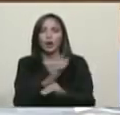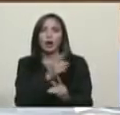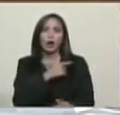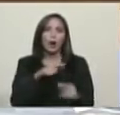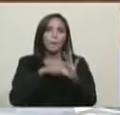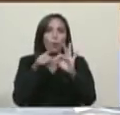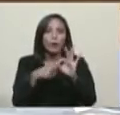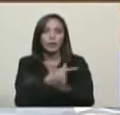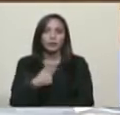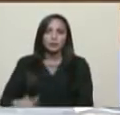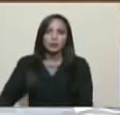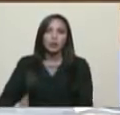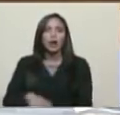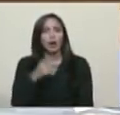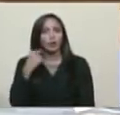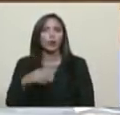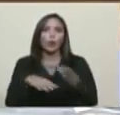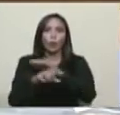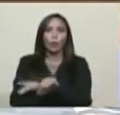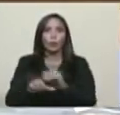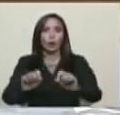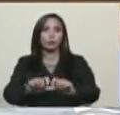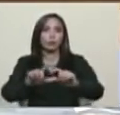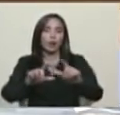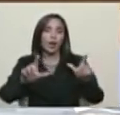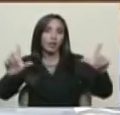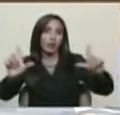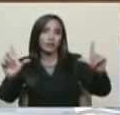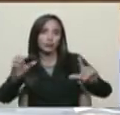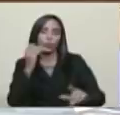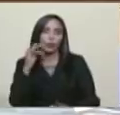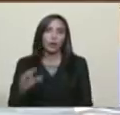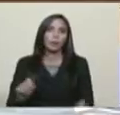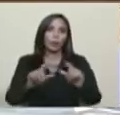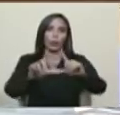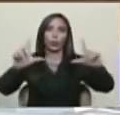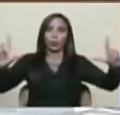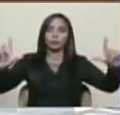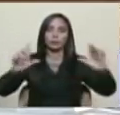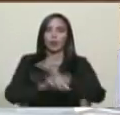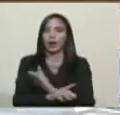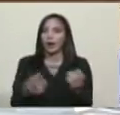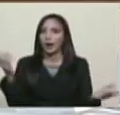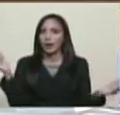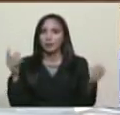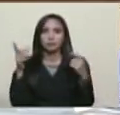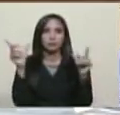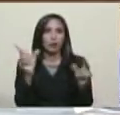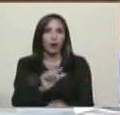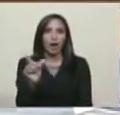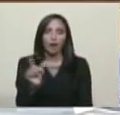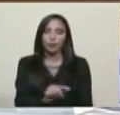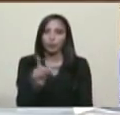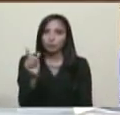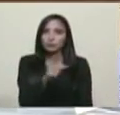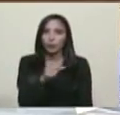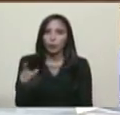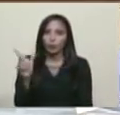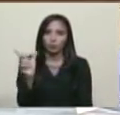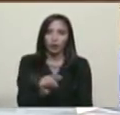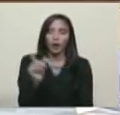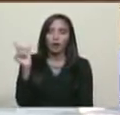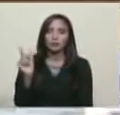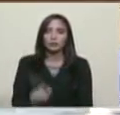compra en joan es tremendo televisor por ejemplo regalado a le va a salir regalado